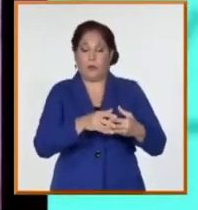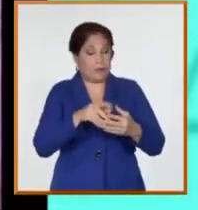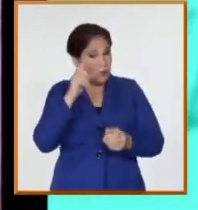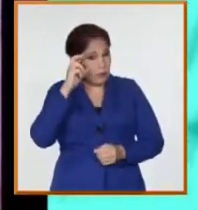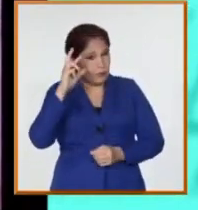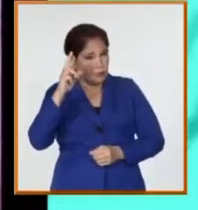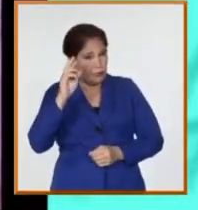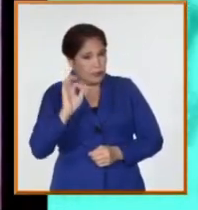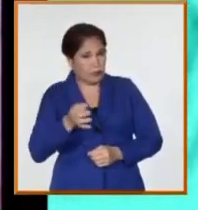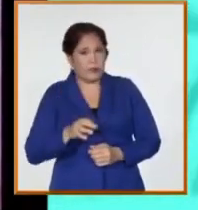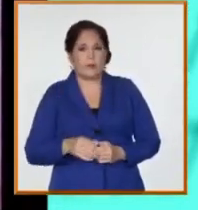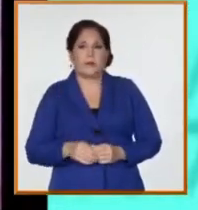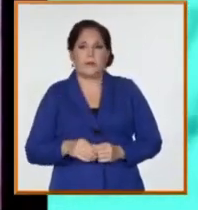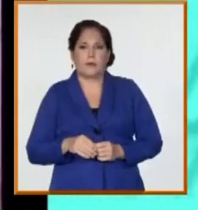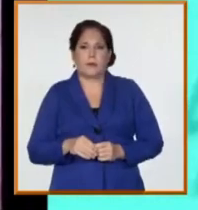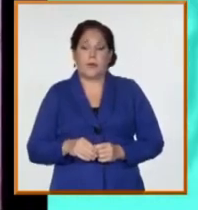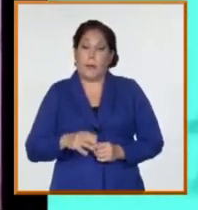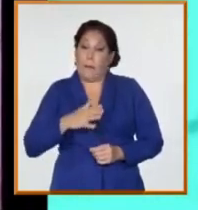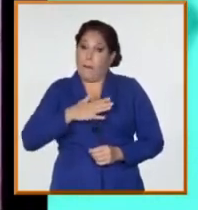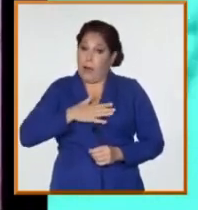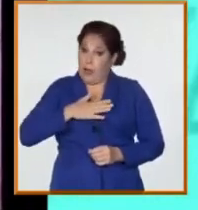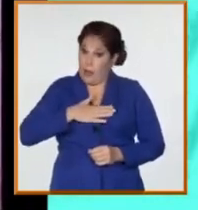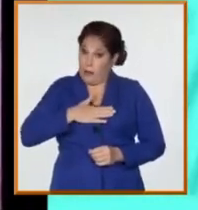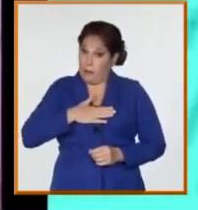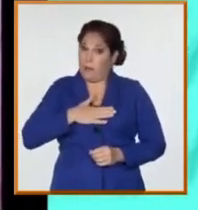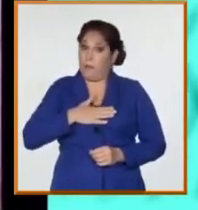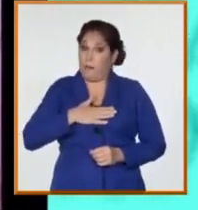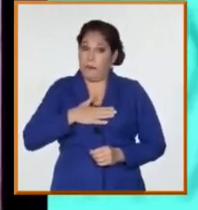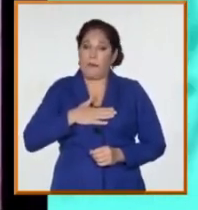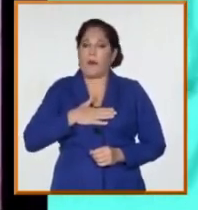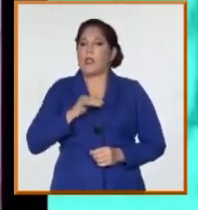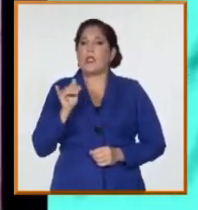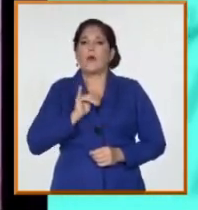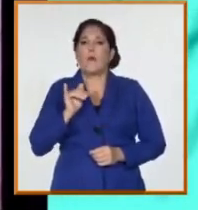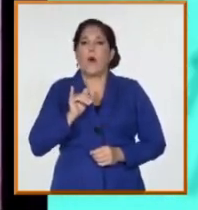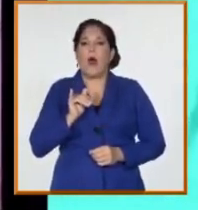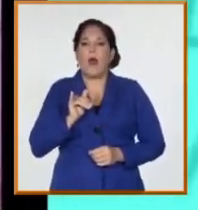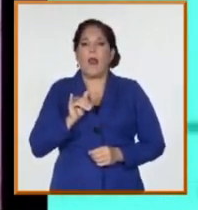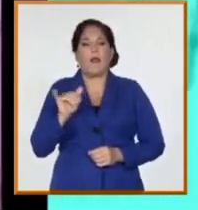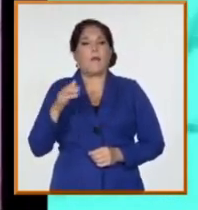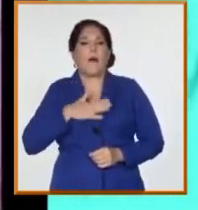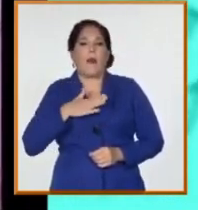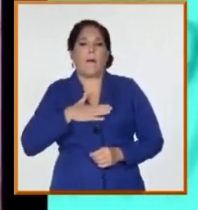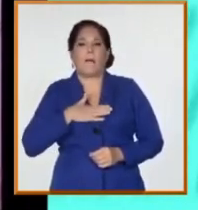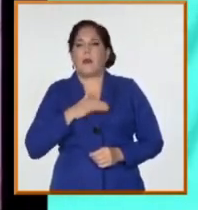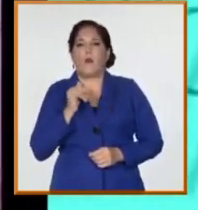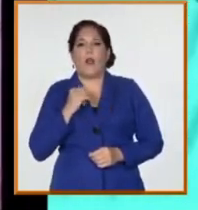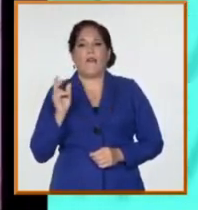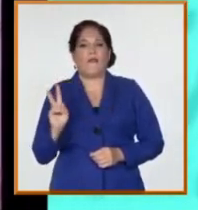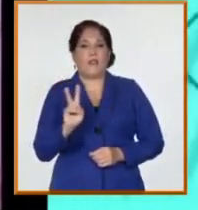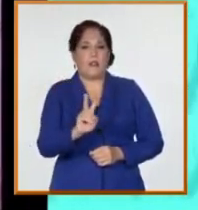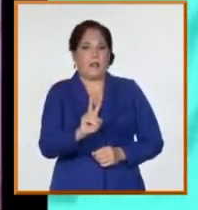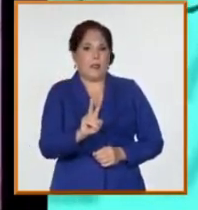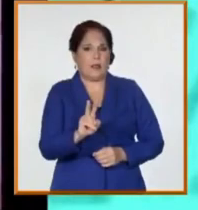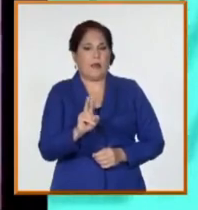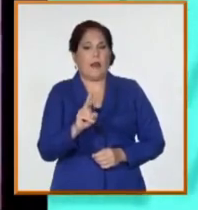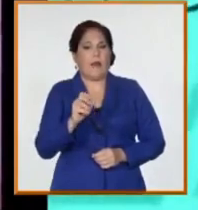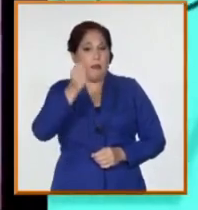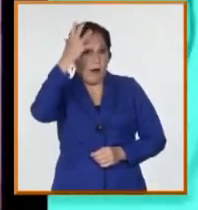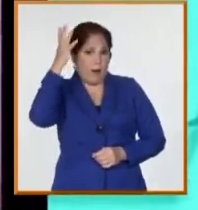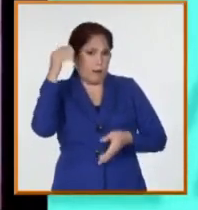memorable y creo que en tantas ocasiones de este de Esta visita esta jornada